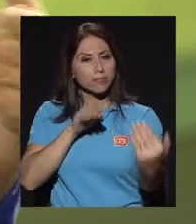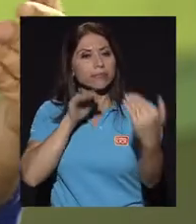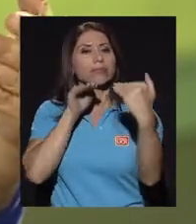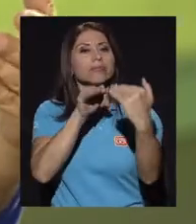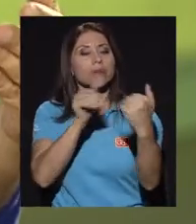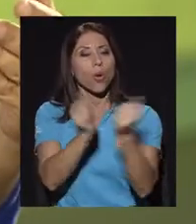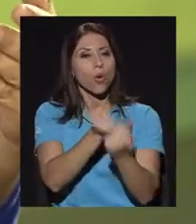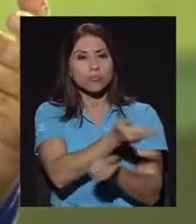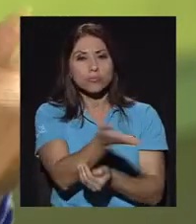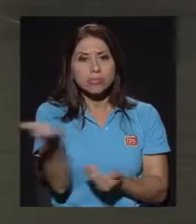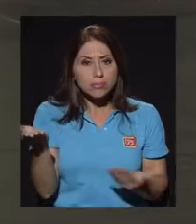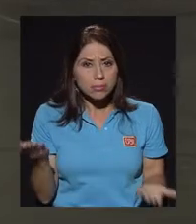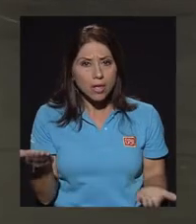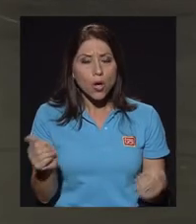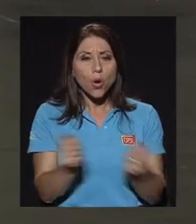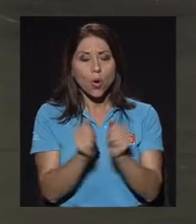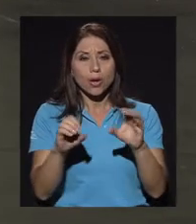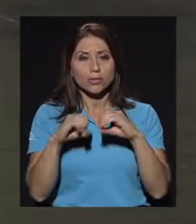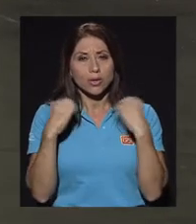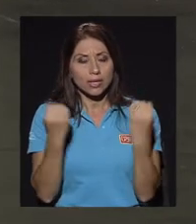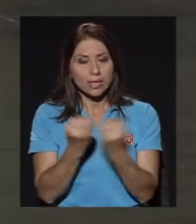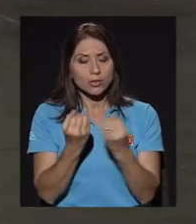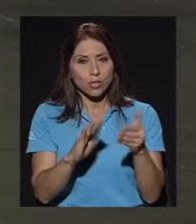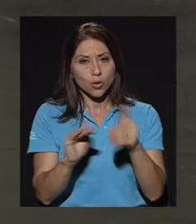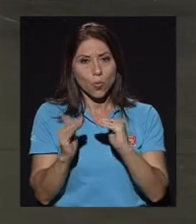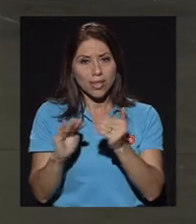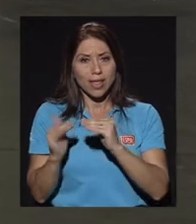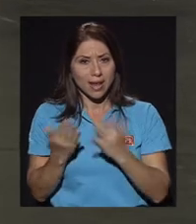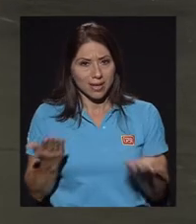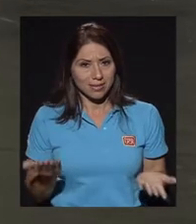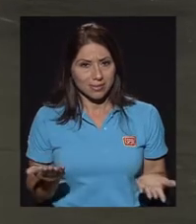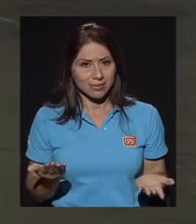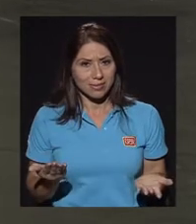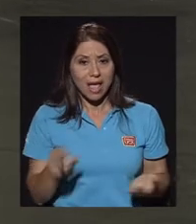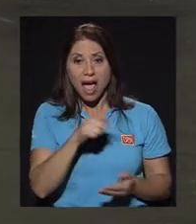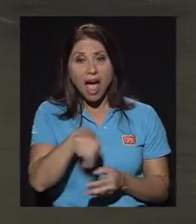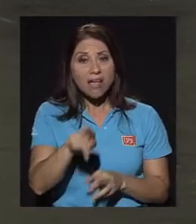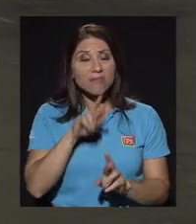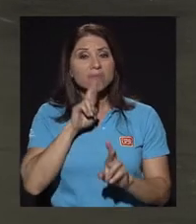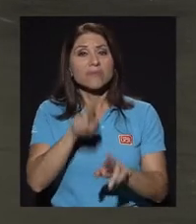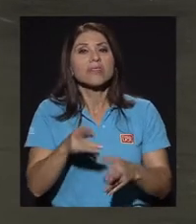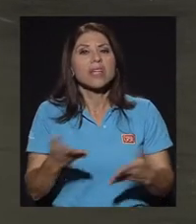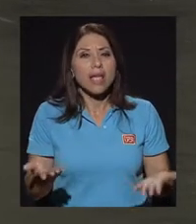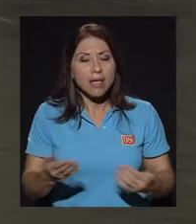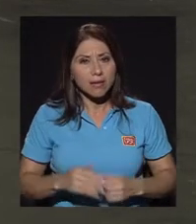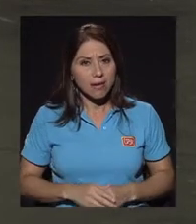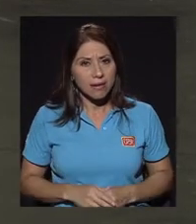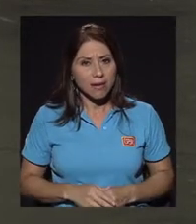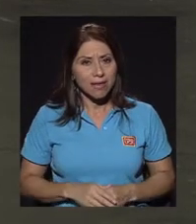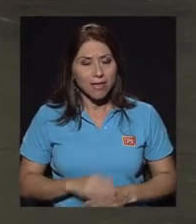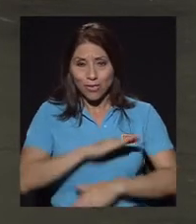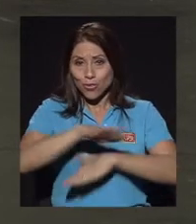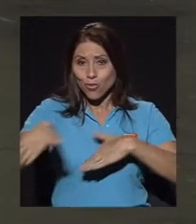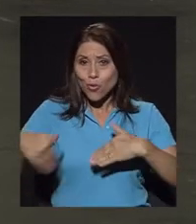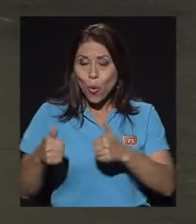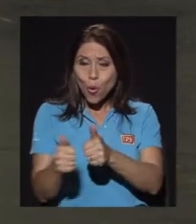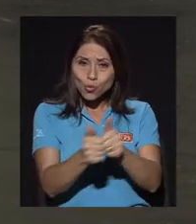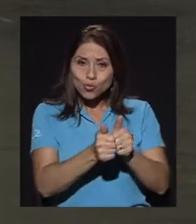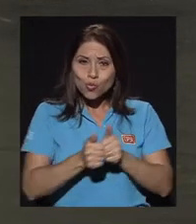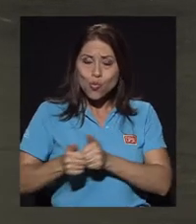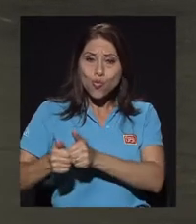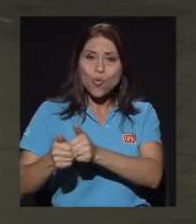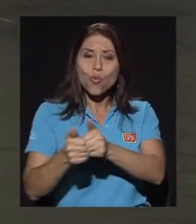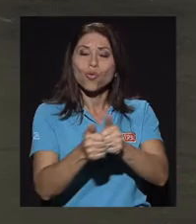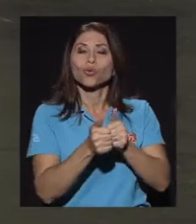con esos interlocutores, con las organizaciones comunitarias. ¿Qué sale de eso? Juntos vamos